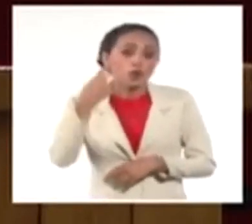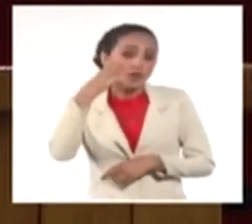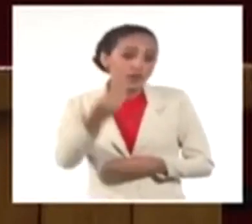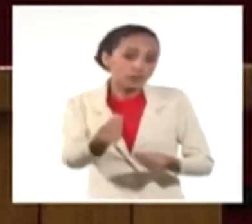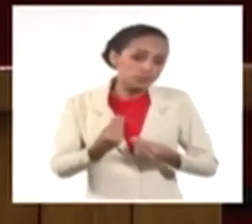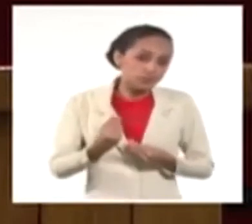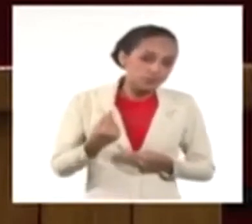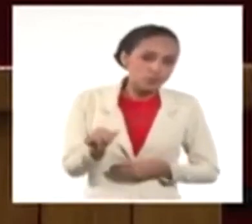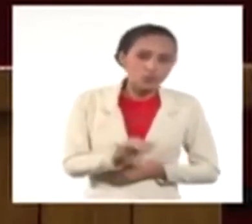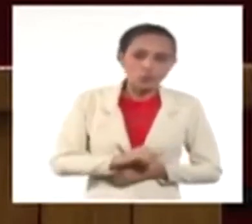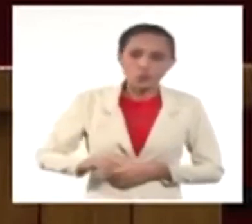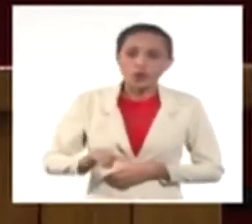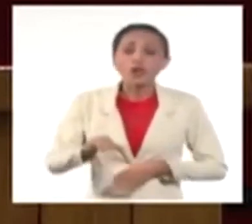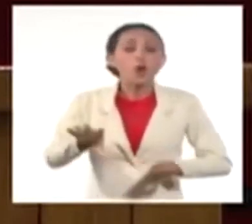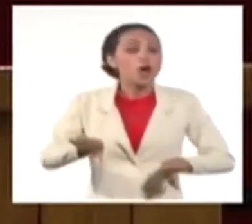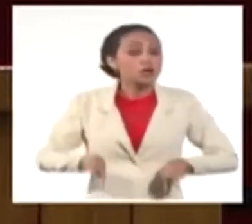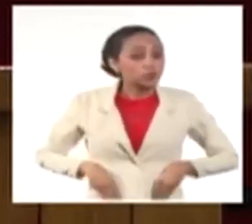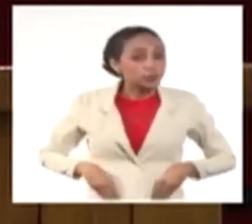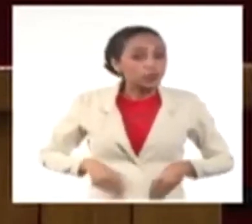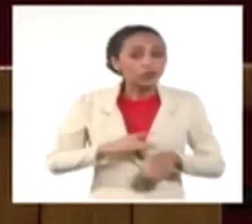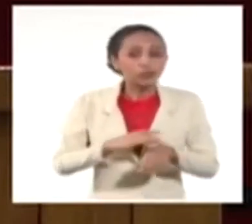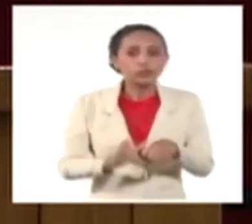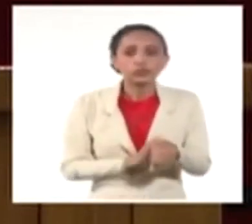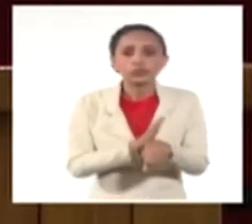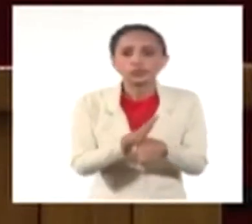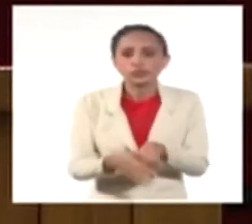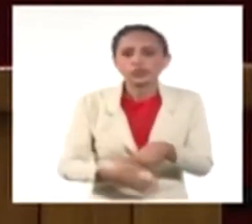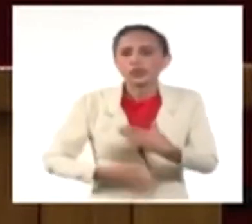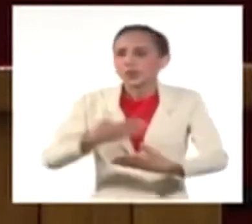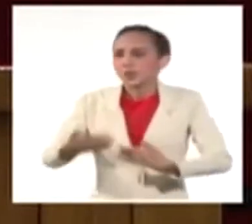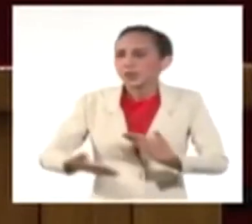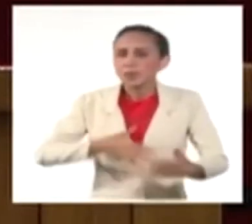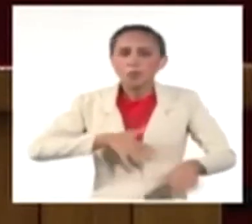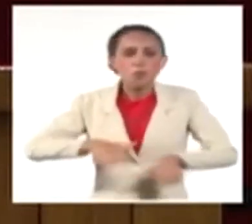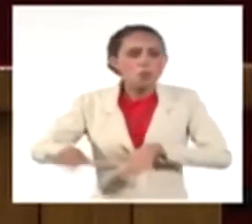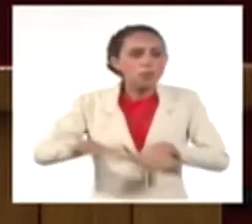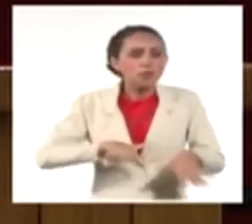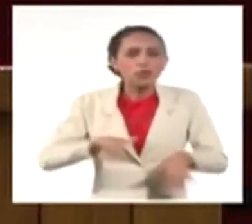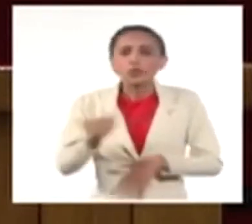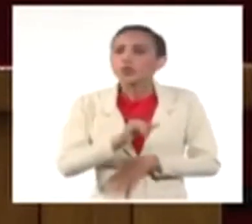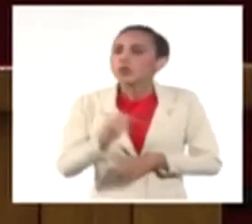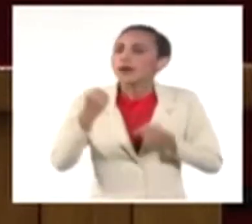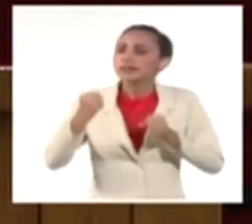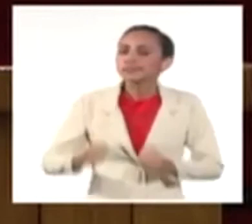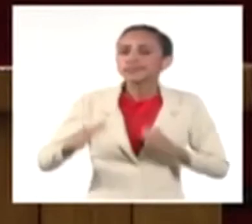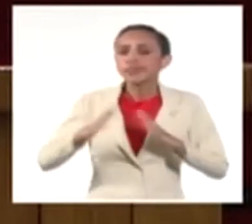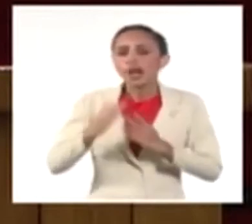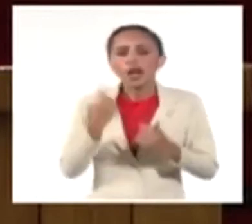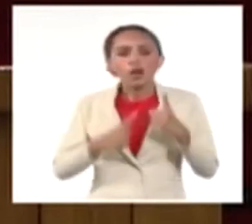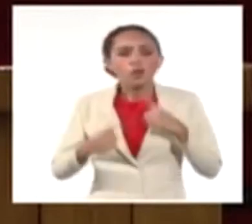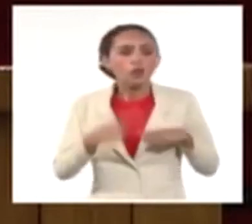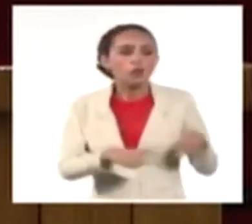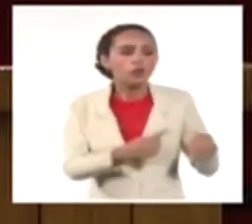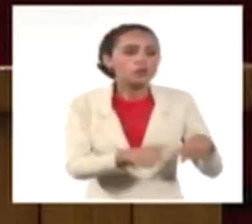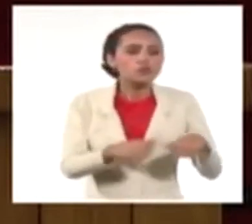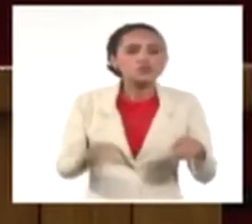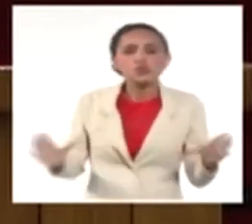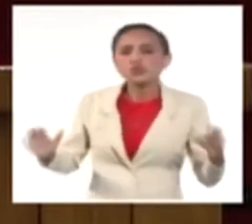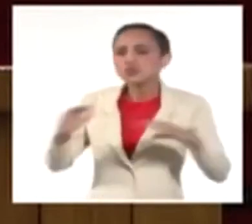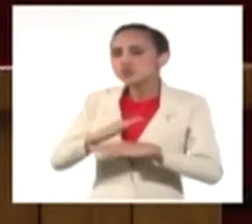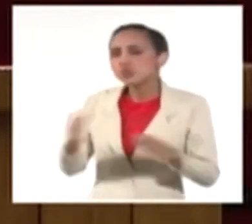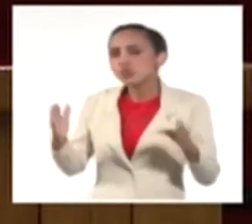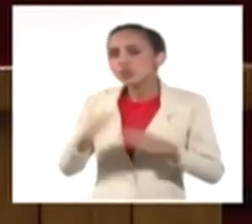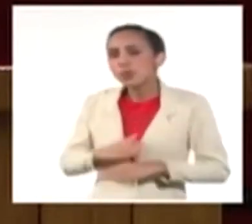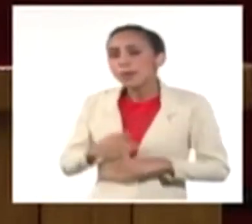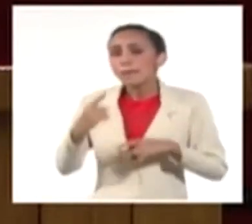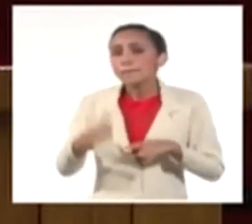la COVID-19, con restricciones de movimientos, confinamiento y escasez de recursos, la reconversión